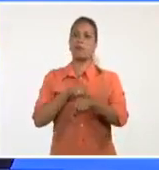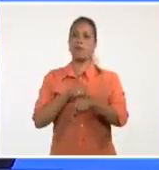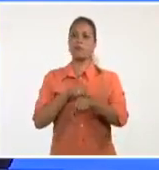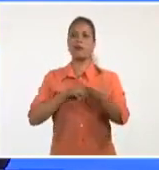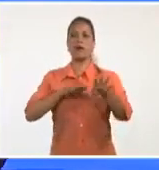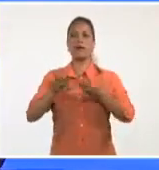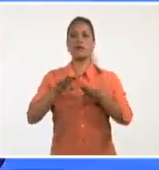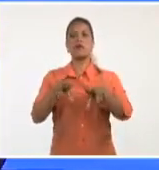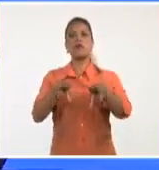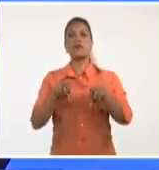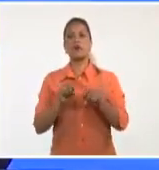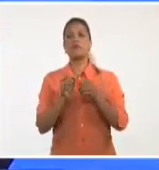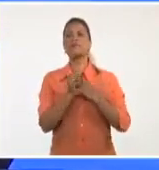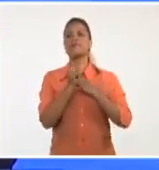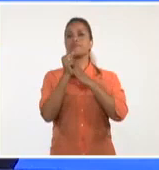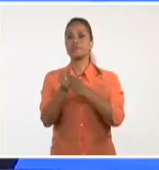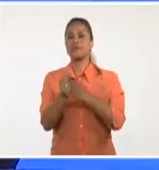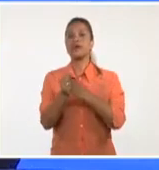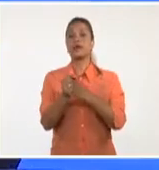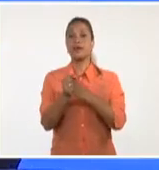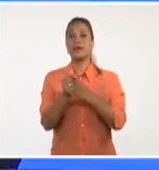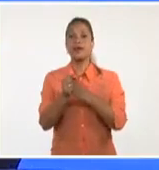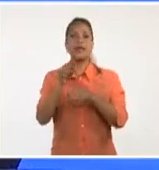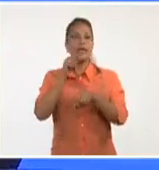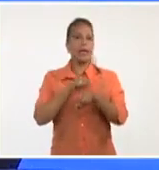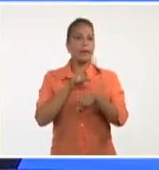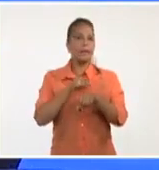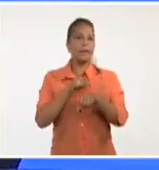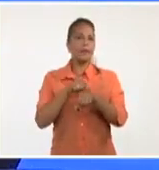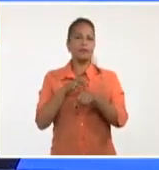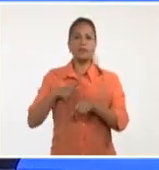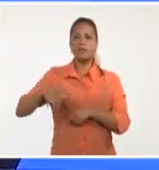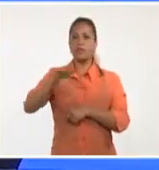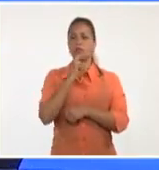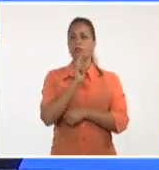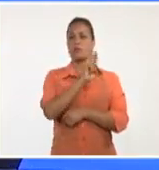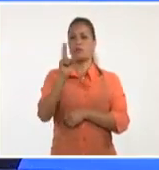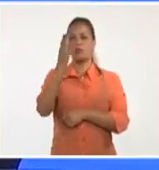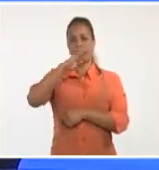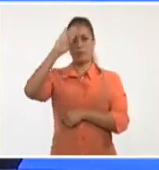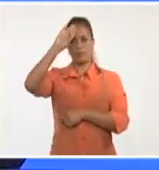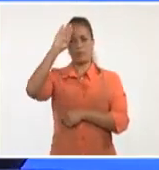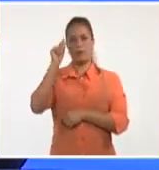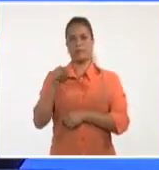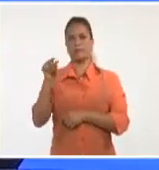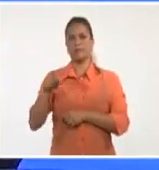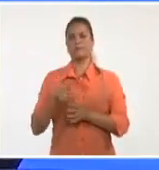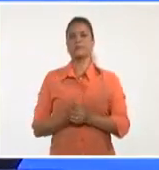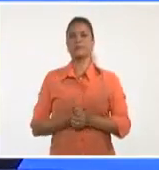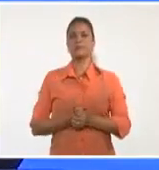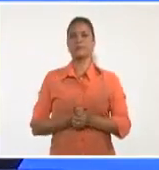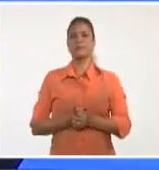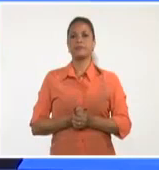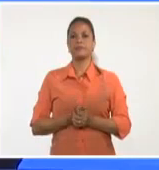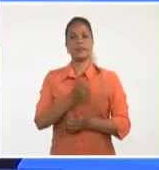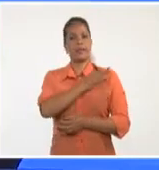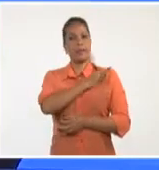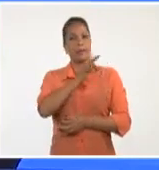generación de dirigentes y el actuar consecuente de todos los revolucionarios cubanos. Distinguidos